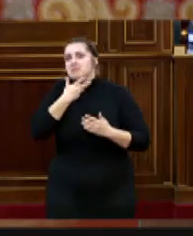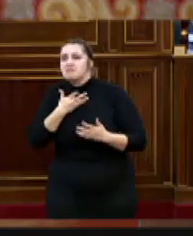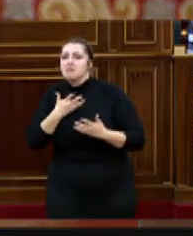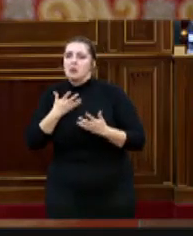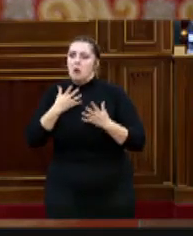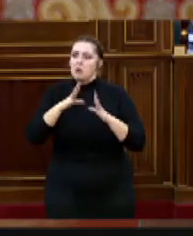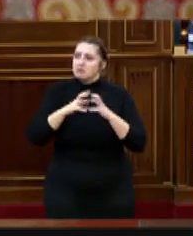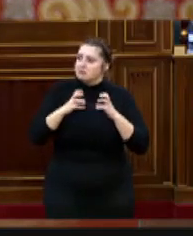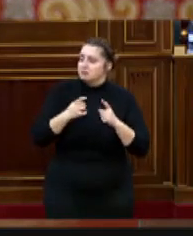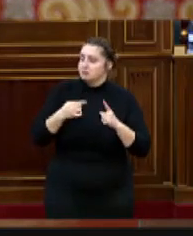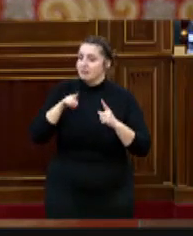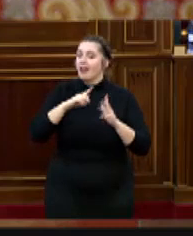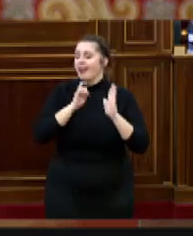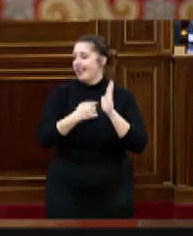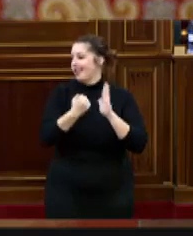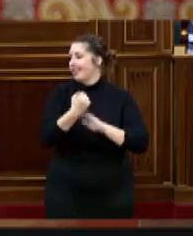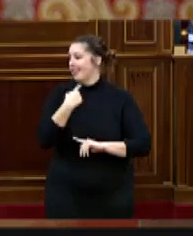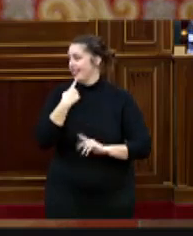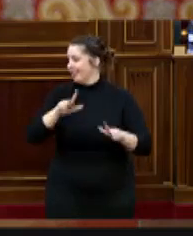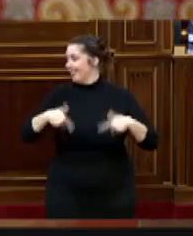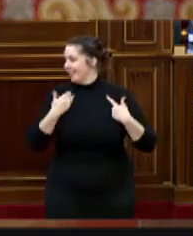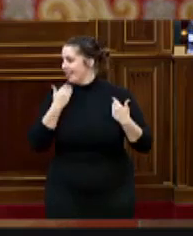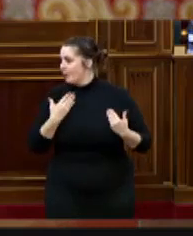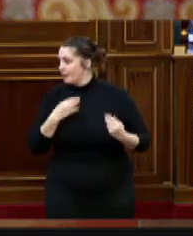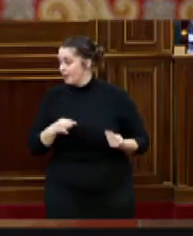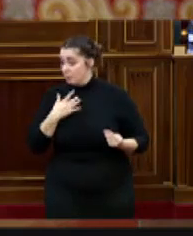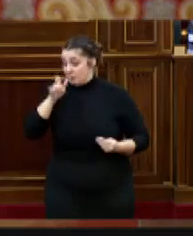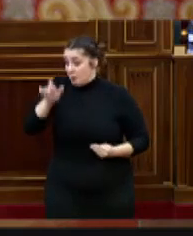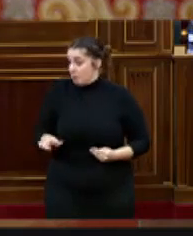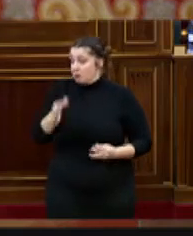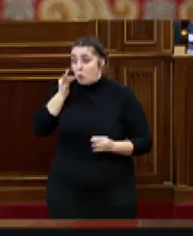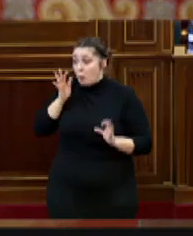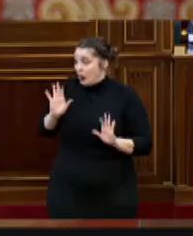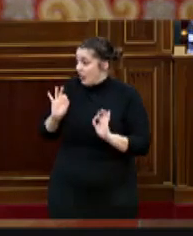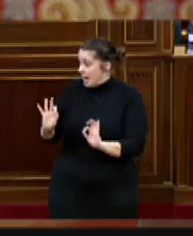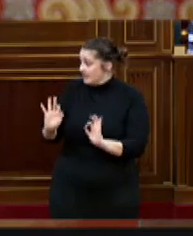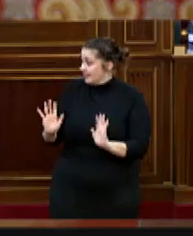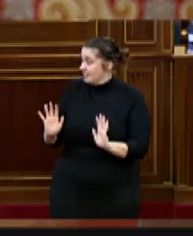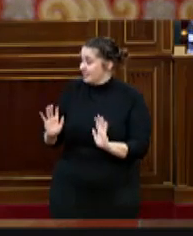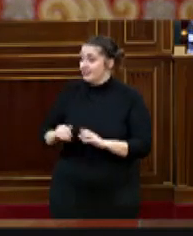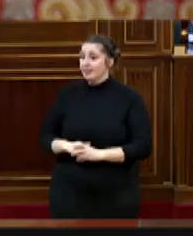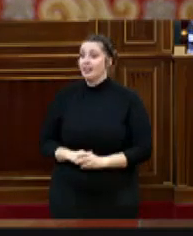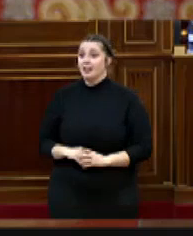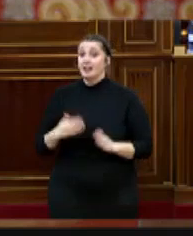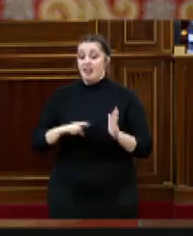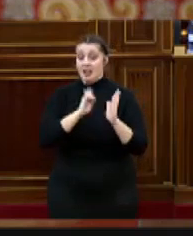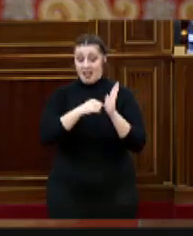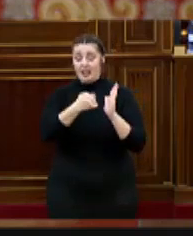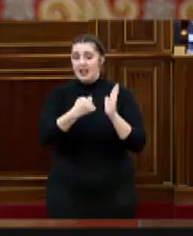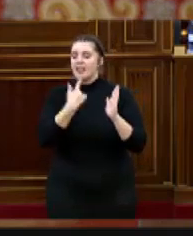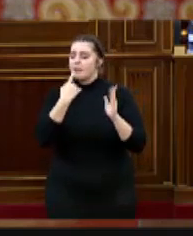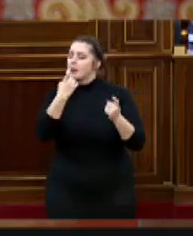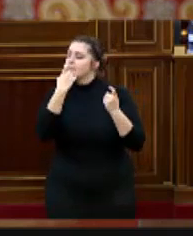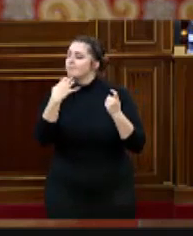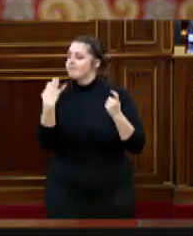verdaderamente de la dignidad de la persona humana y evidentemente la ley también nos